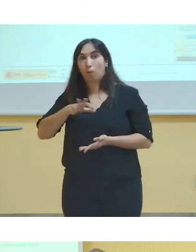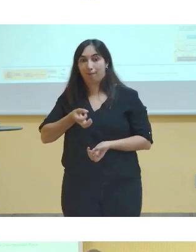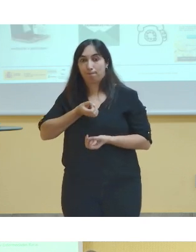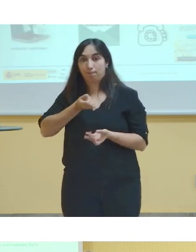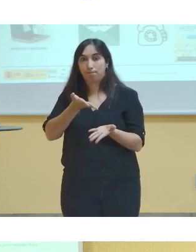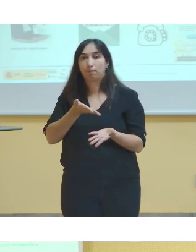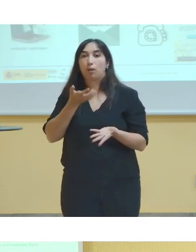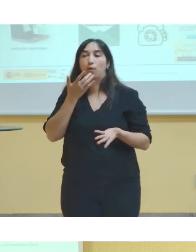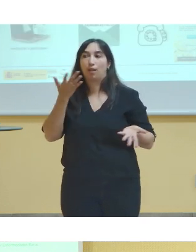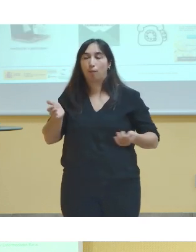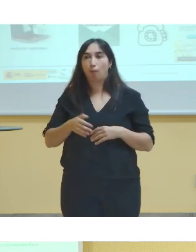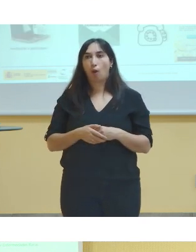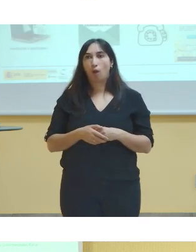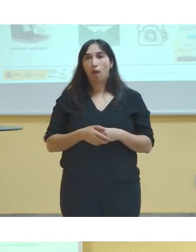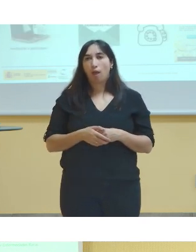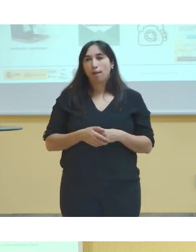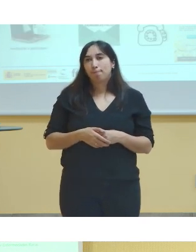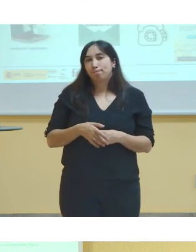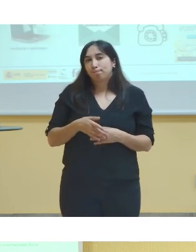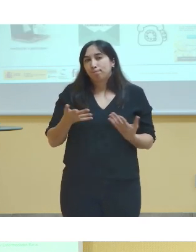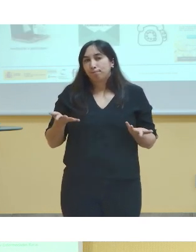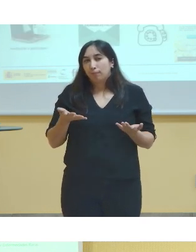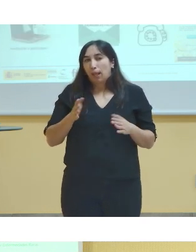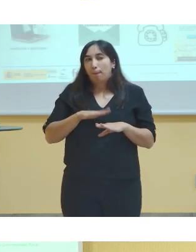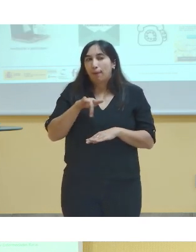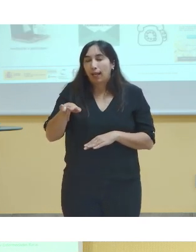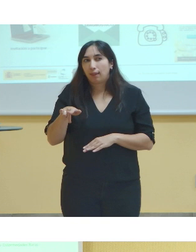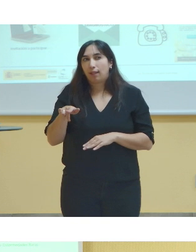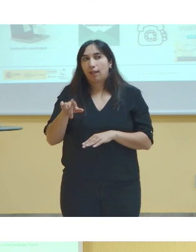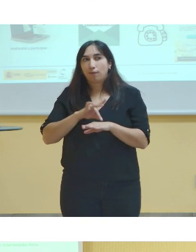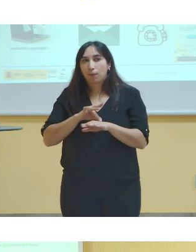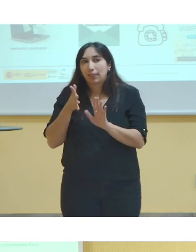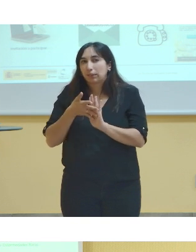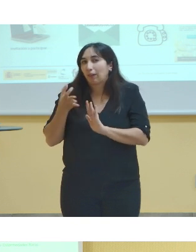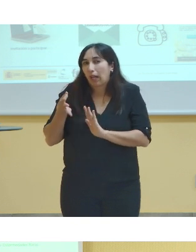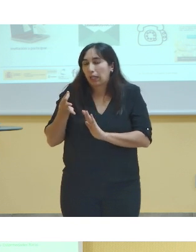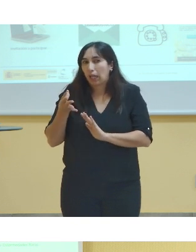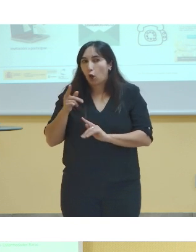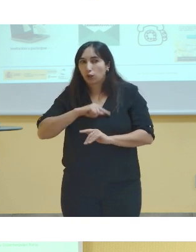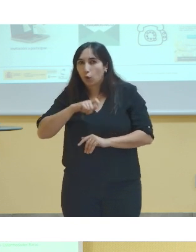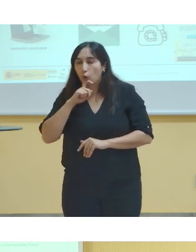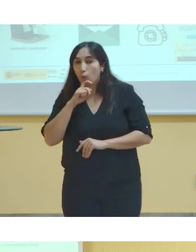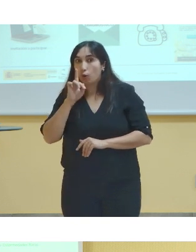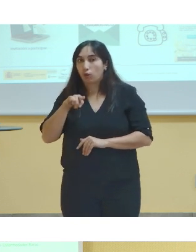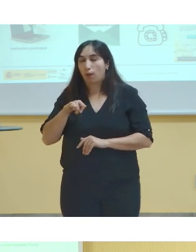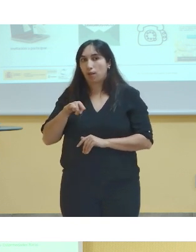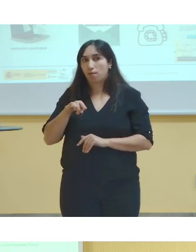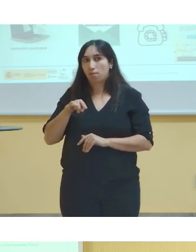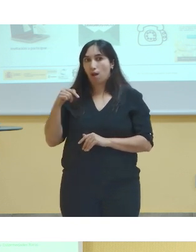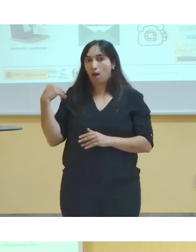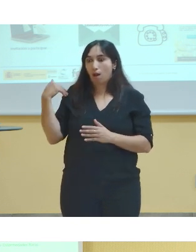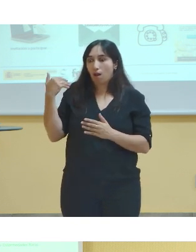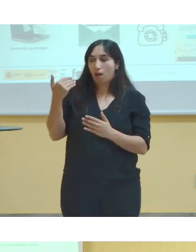transmitir. Como por ejemplo, cuál es la percepción de lo que ha supuesto para ellos su enfermedad o la odisea diagnóstica a la que han sido